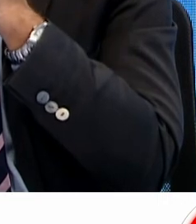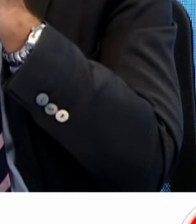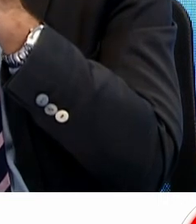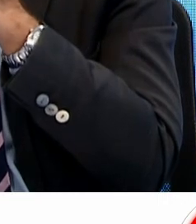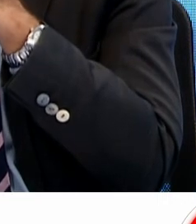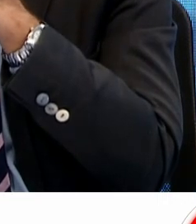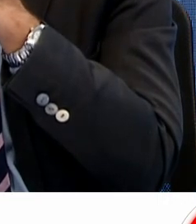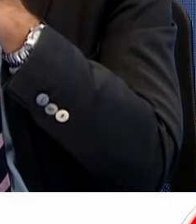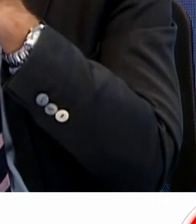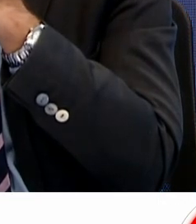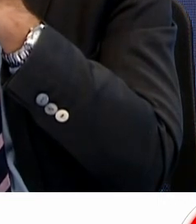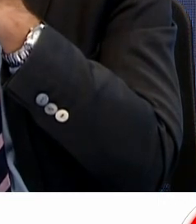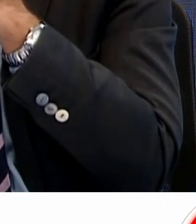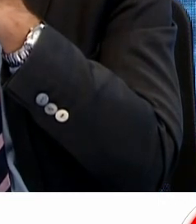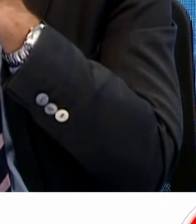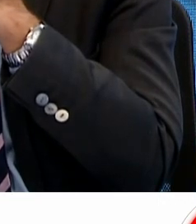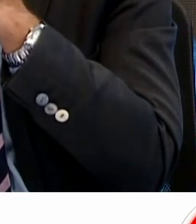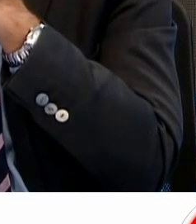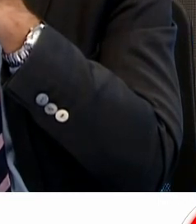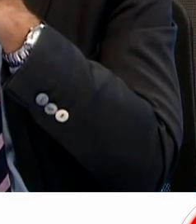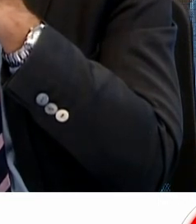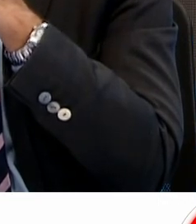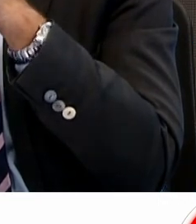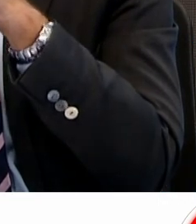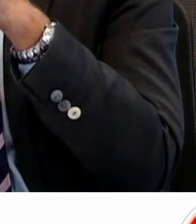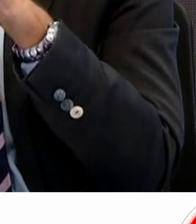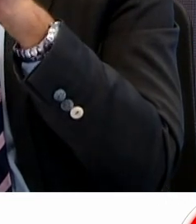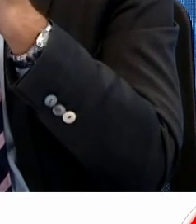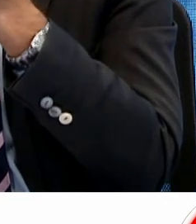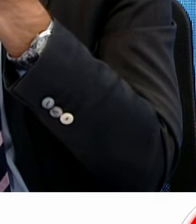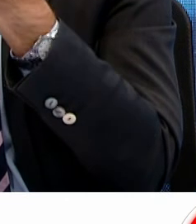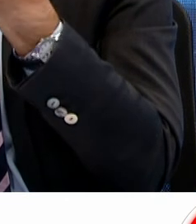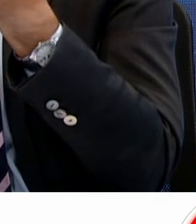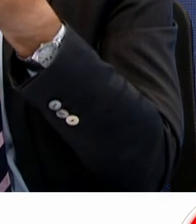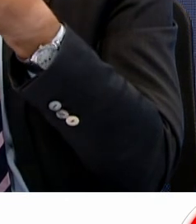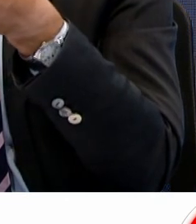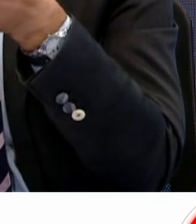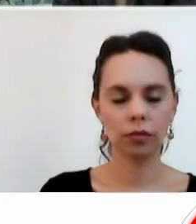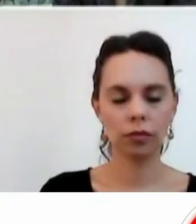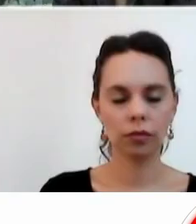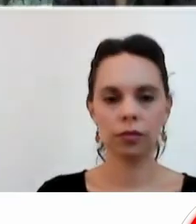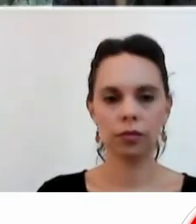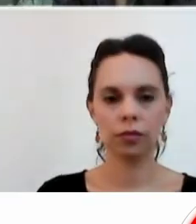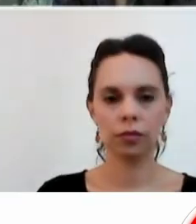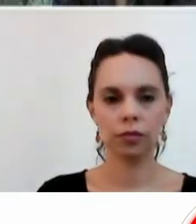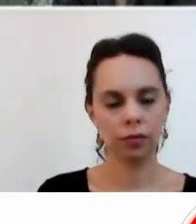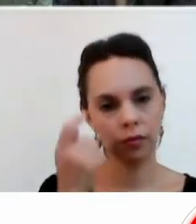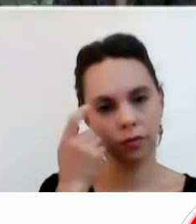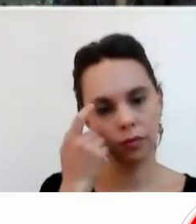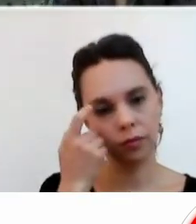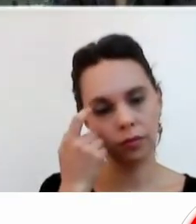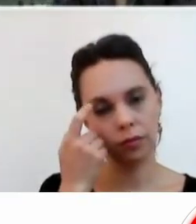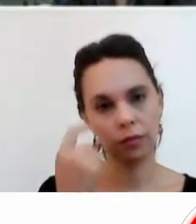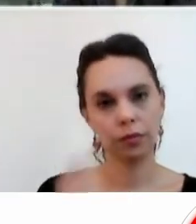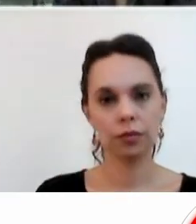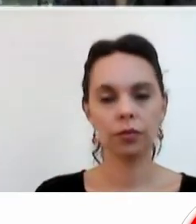tenemos que tener. Entonces, a mí me parece muy bien que se investigue a fondo si ha